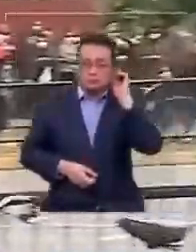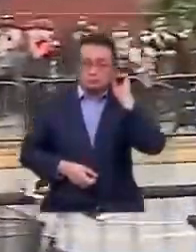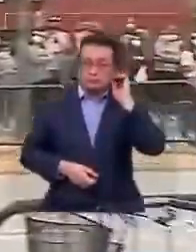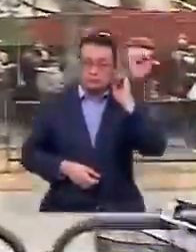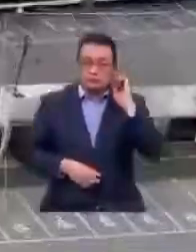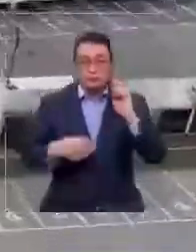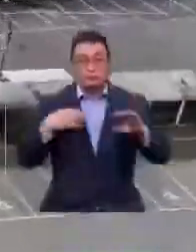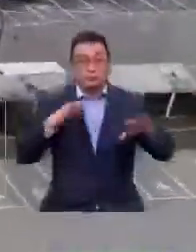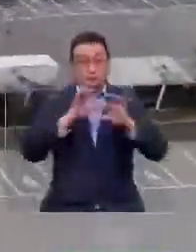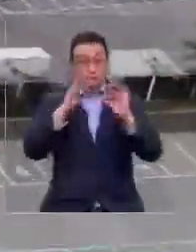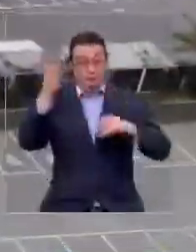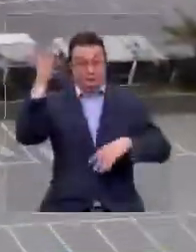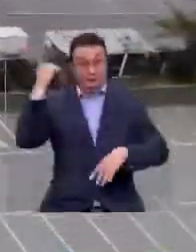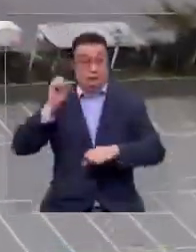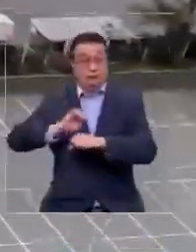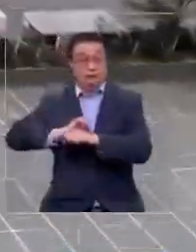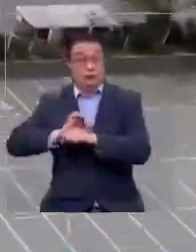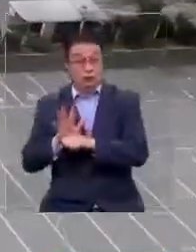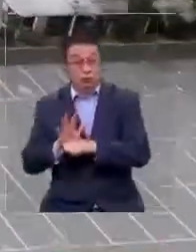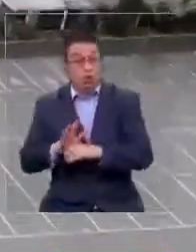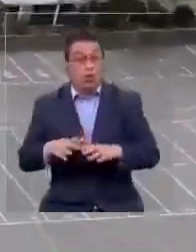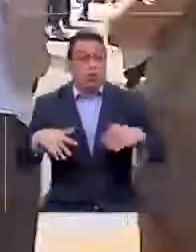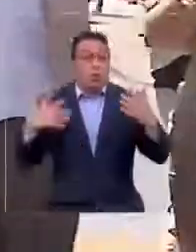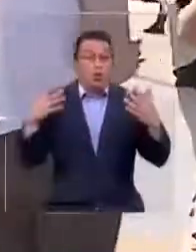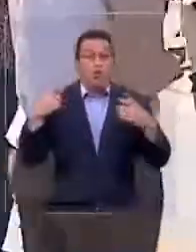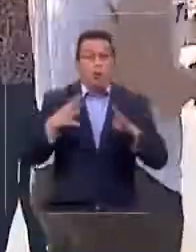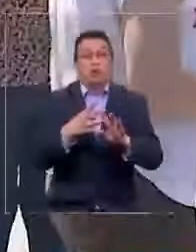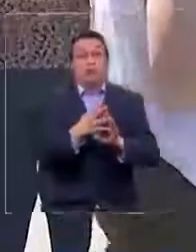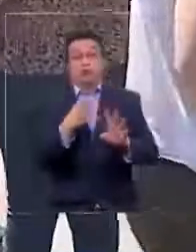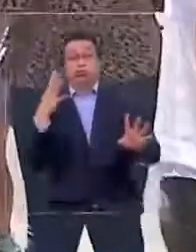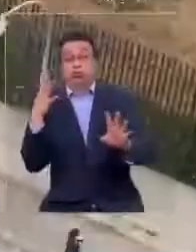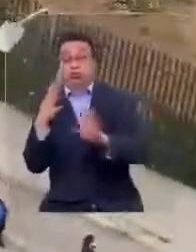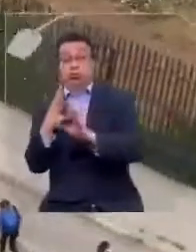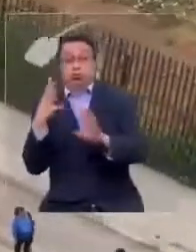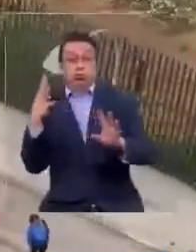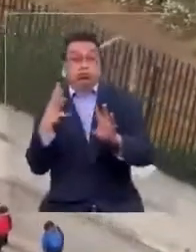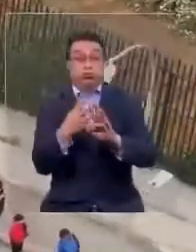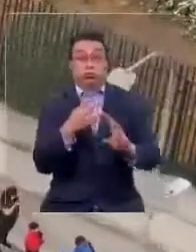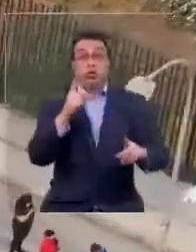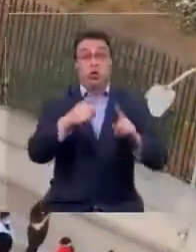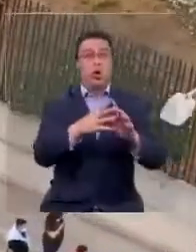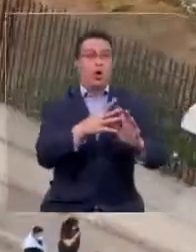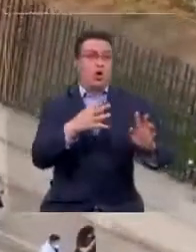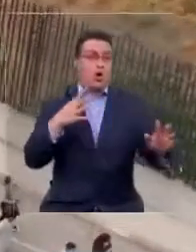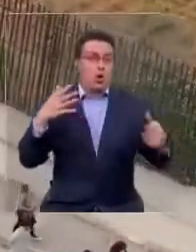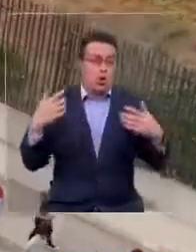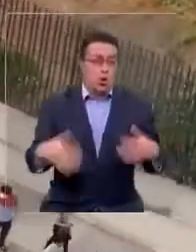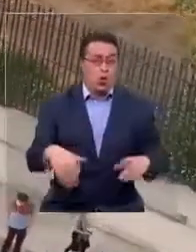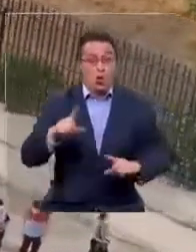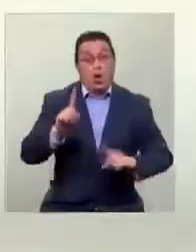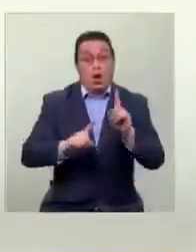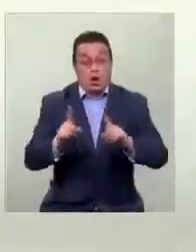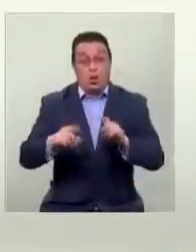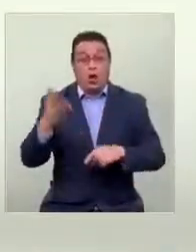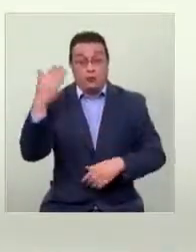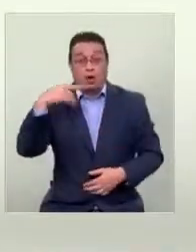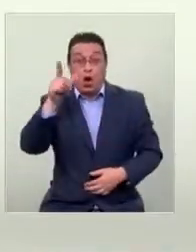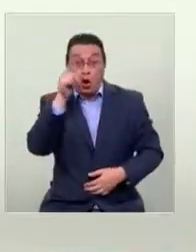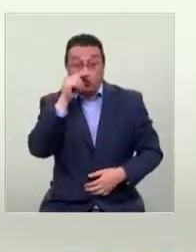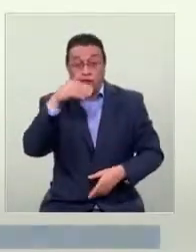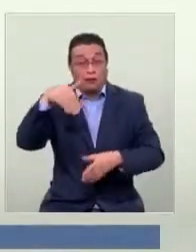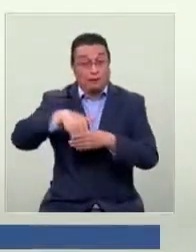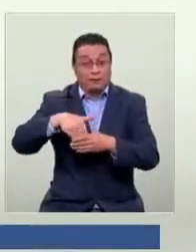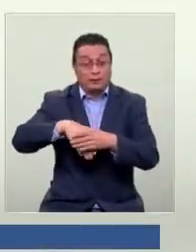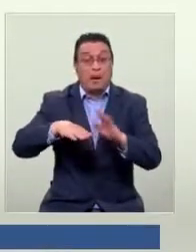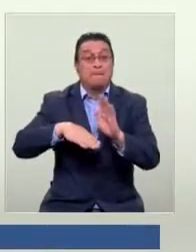Fue inédito en plena pandemia y en muchos casos con largas filas, algunas que parecían interminables. Y es que para el plebiscito de octubre votaron